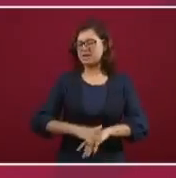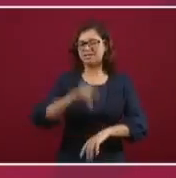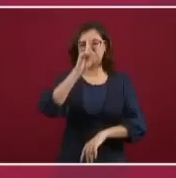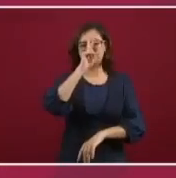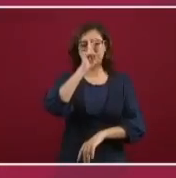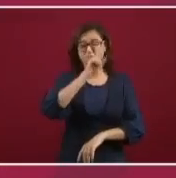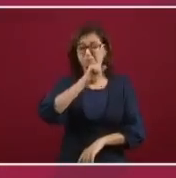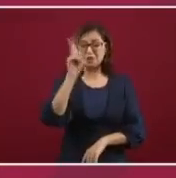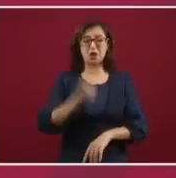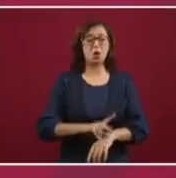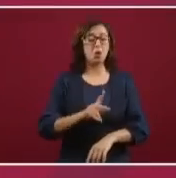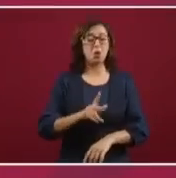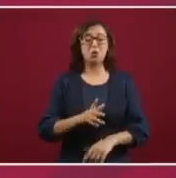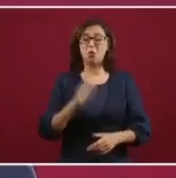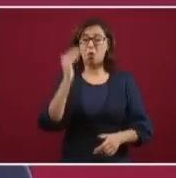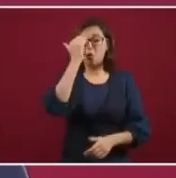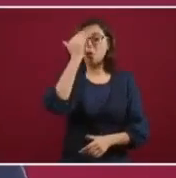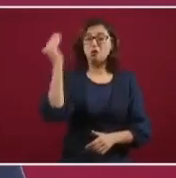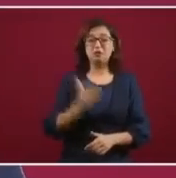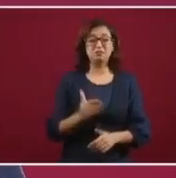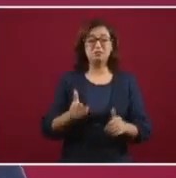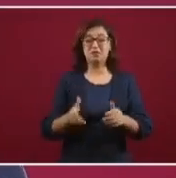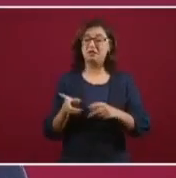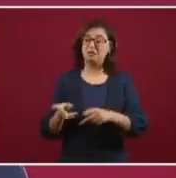de más saqueo en la historia de México